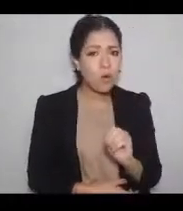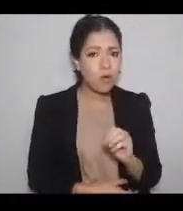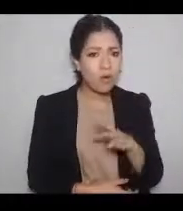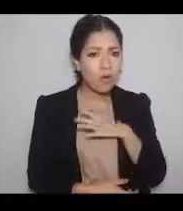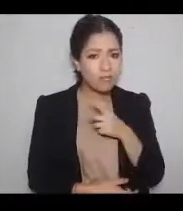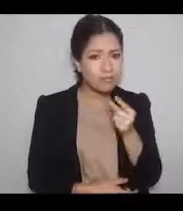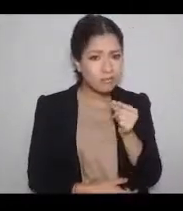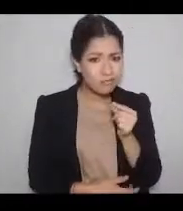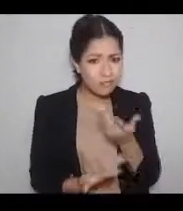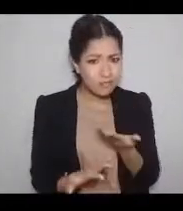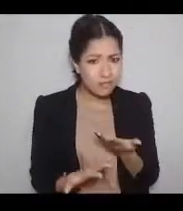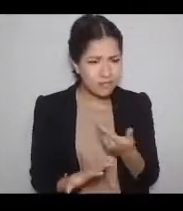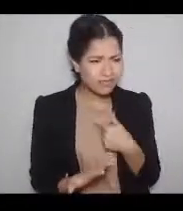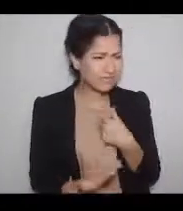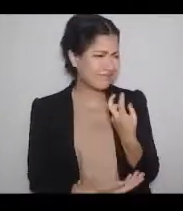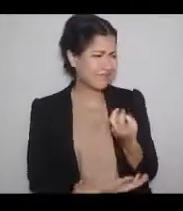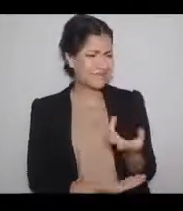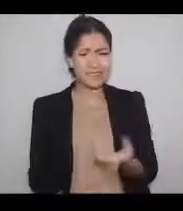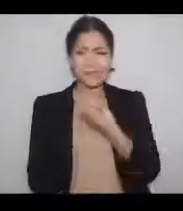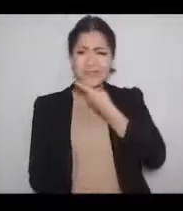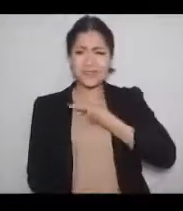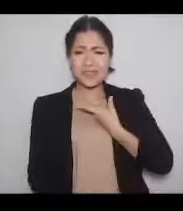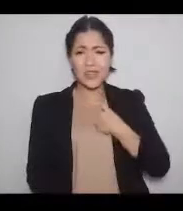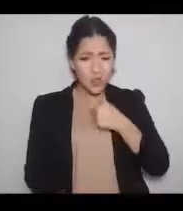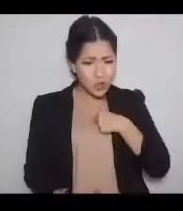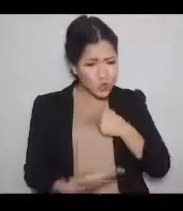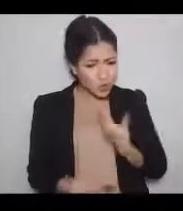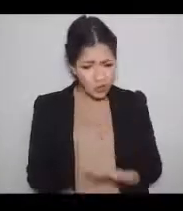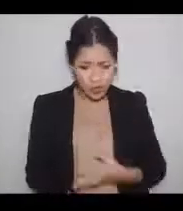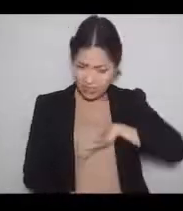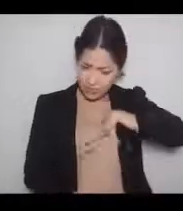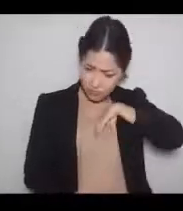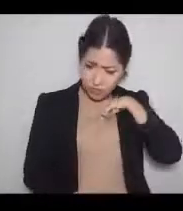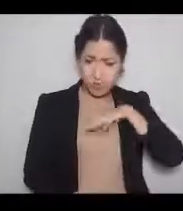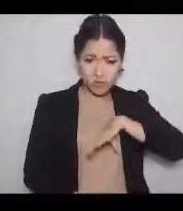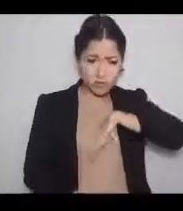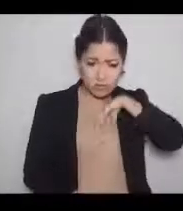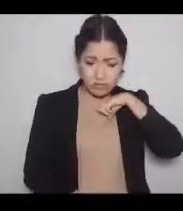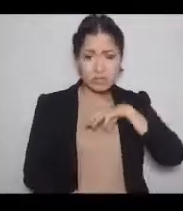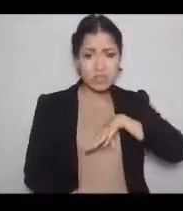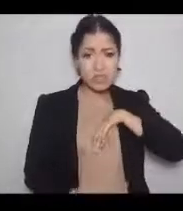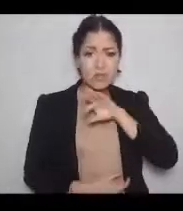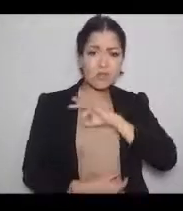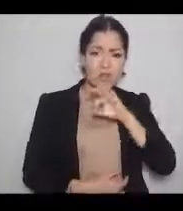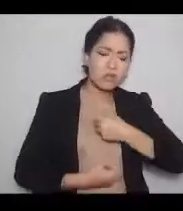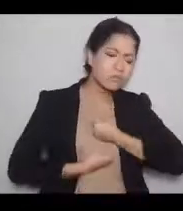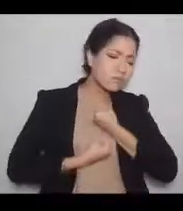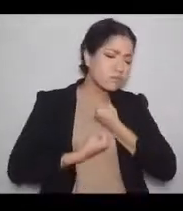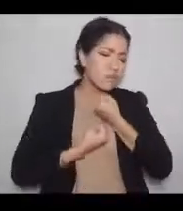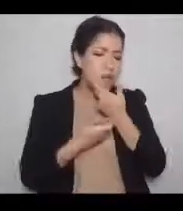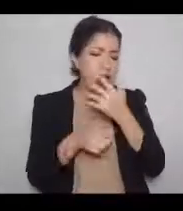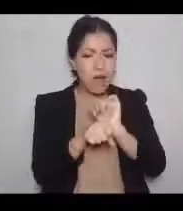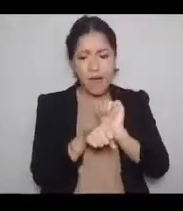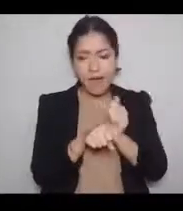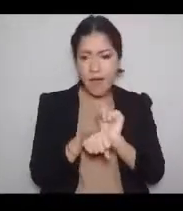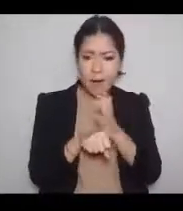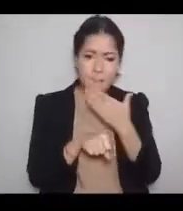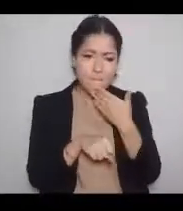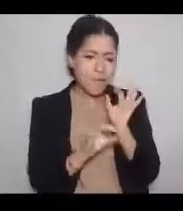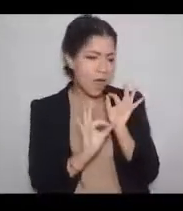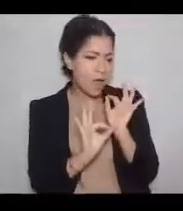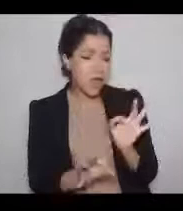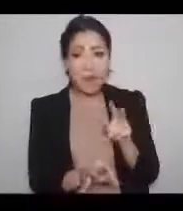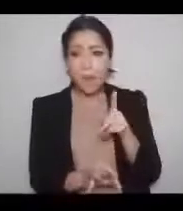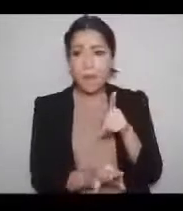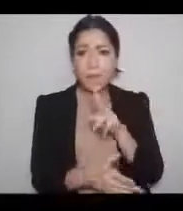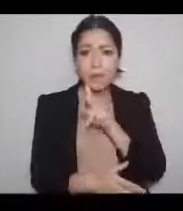Ese fue su veredicto. Me partí la madre para revivir al desgraciado príncipe de Dinamarca y ella solamente